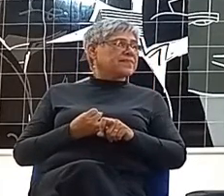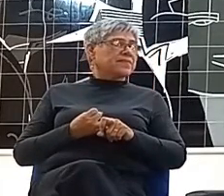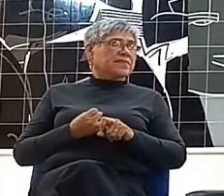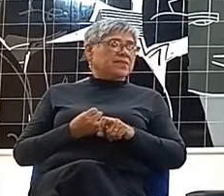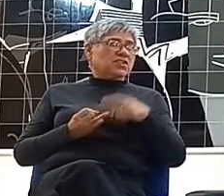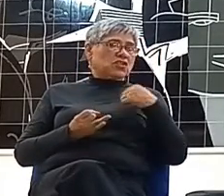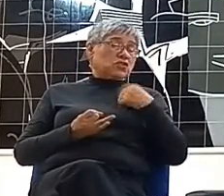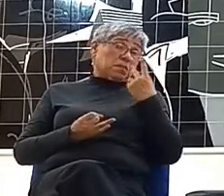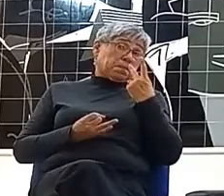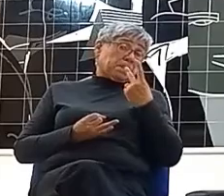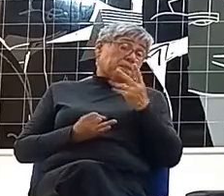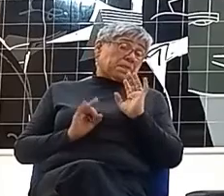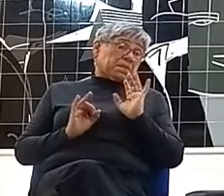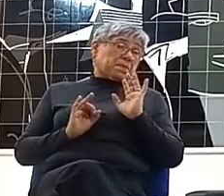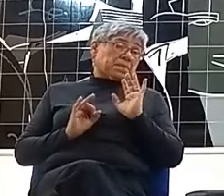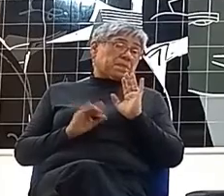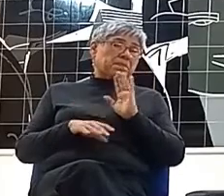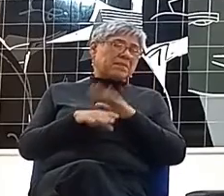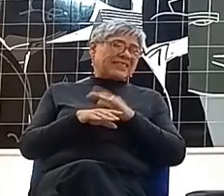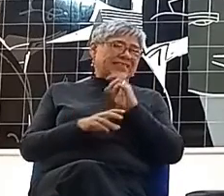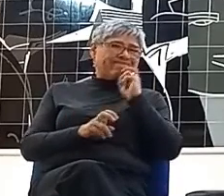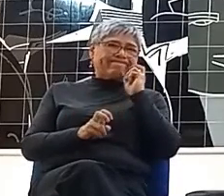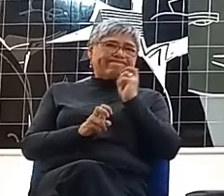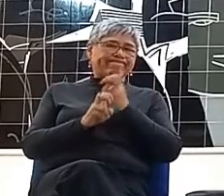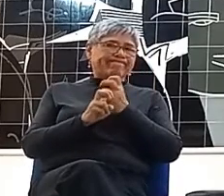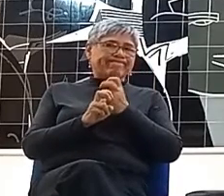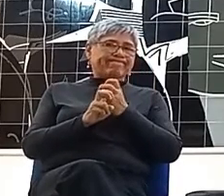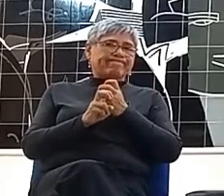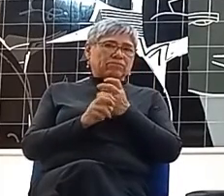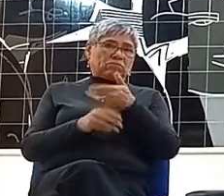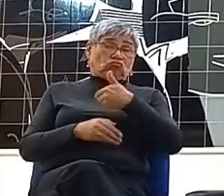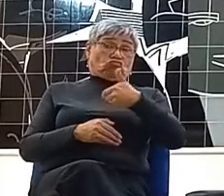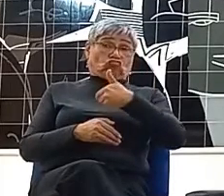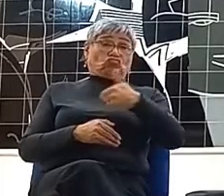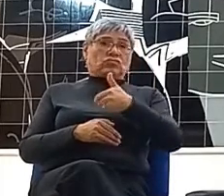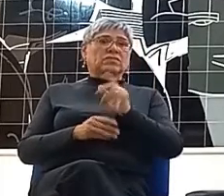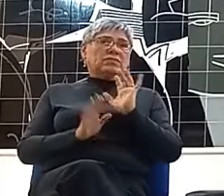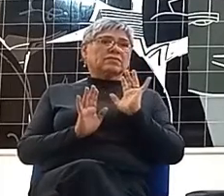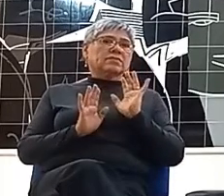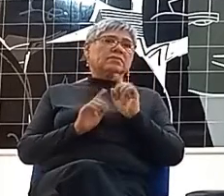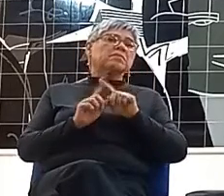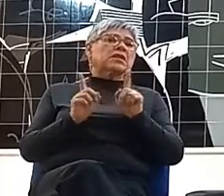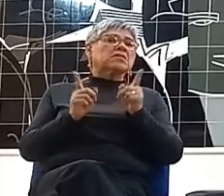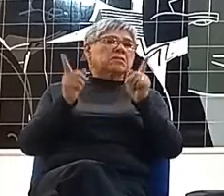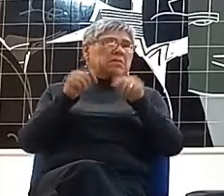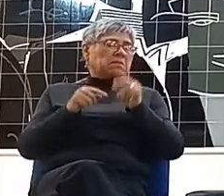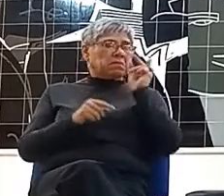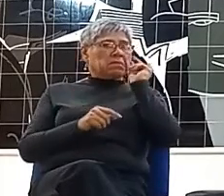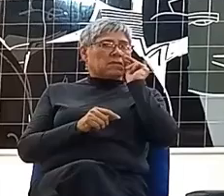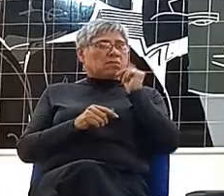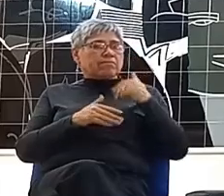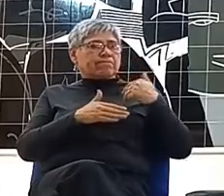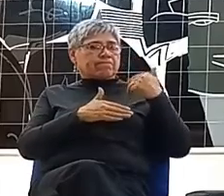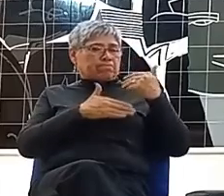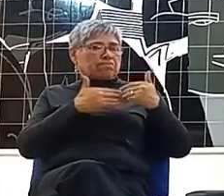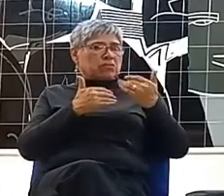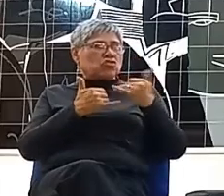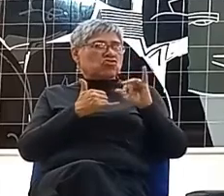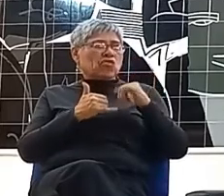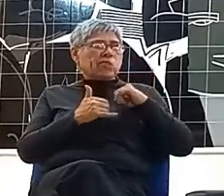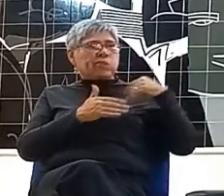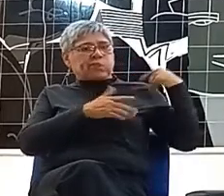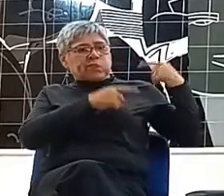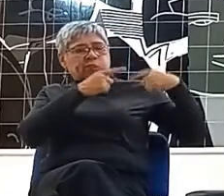géneros más difíciles, más exigentes, pero que también en Pereira ya tenemos como